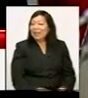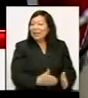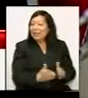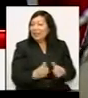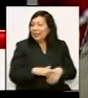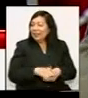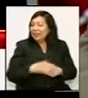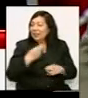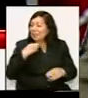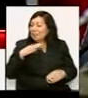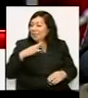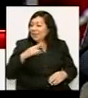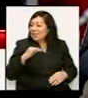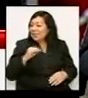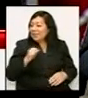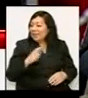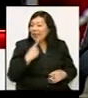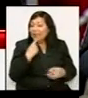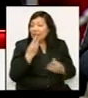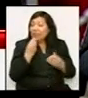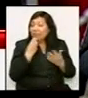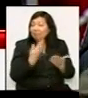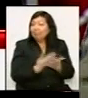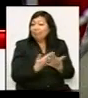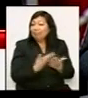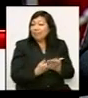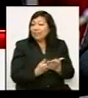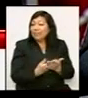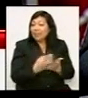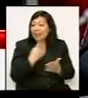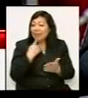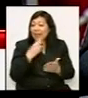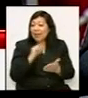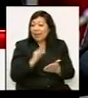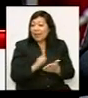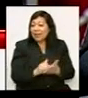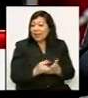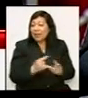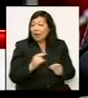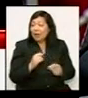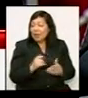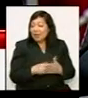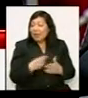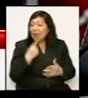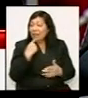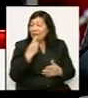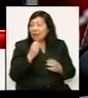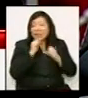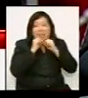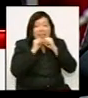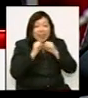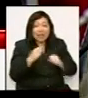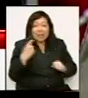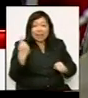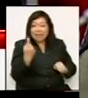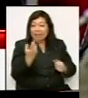el miembro del tribunal Mesía. Se ha comprobado por su propia declaración que ha dado y también por lo que ha dicho el secretario